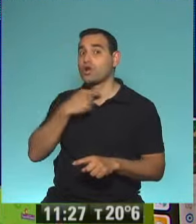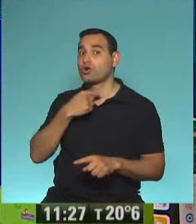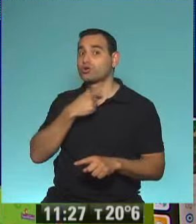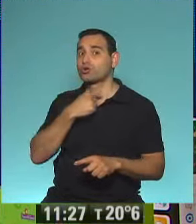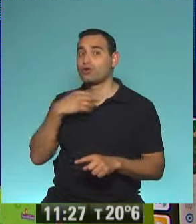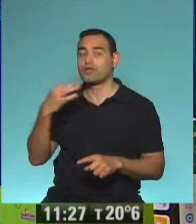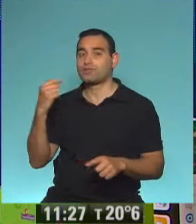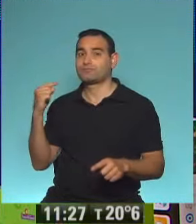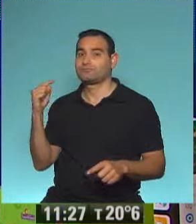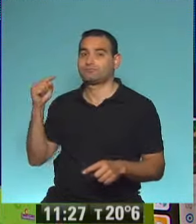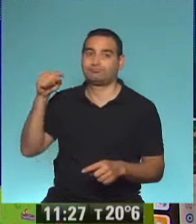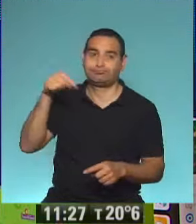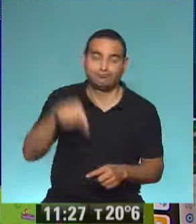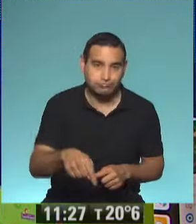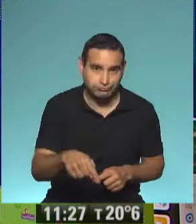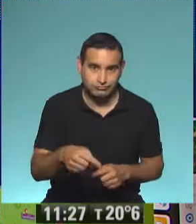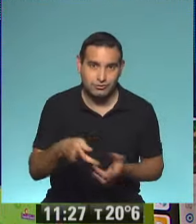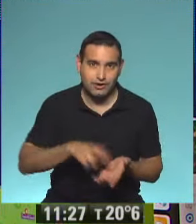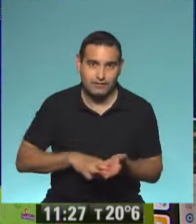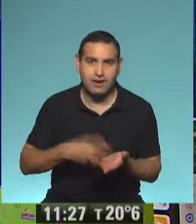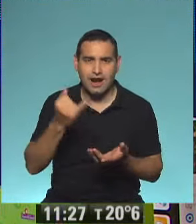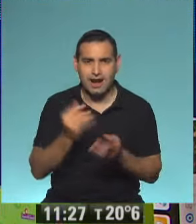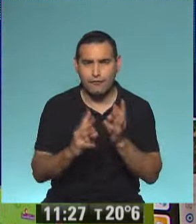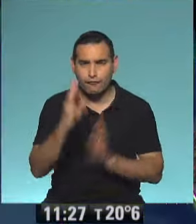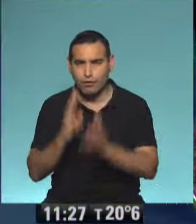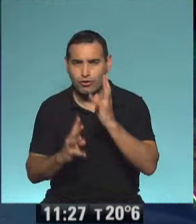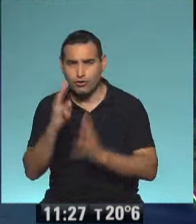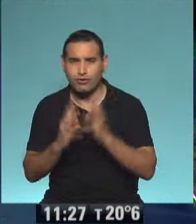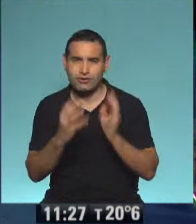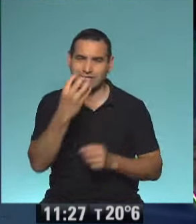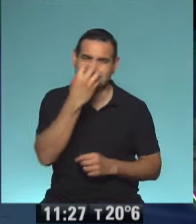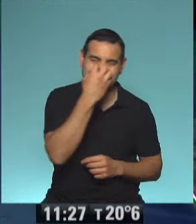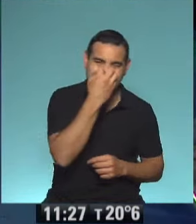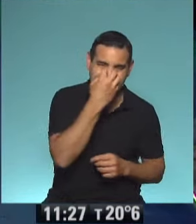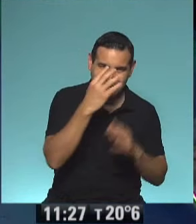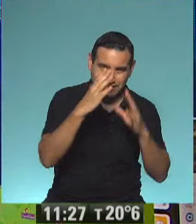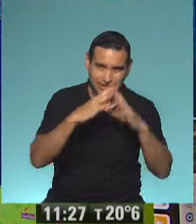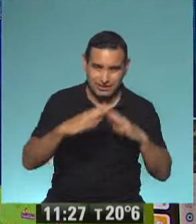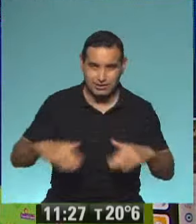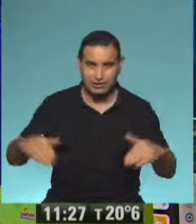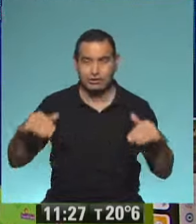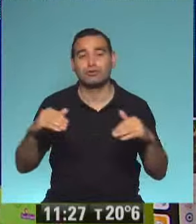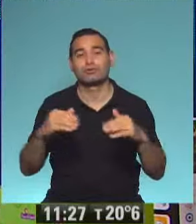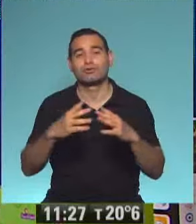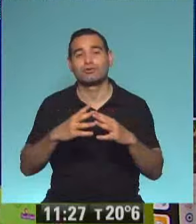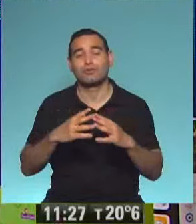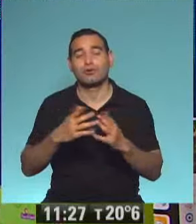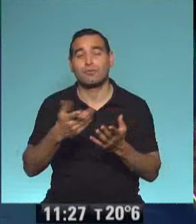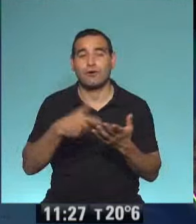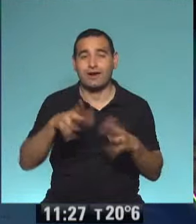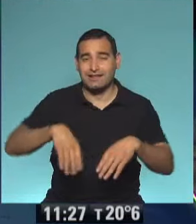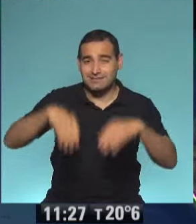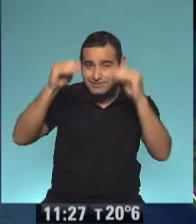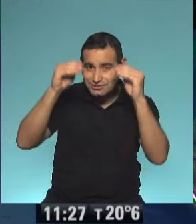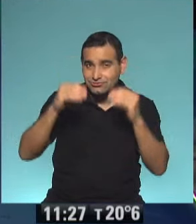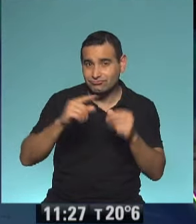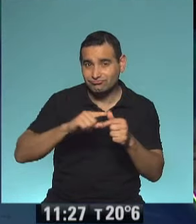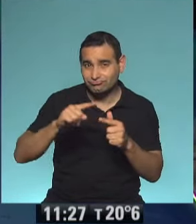hoy. Entonces hay que pasar por los bosques, por el circo, por las escuelas. Por el castillo. Por el castillo. Es